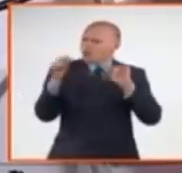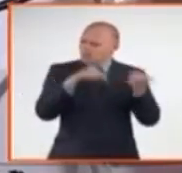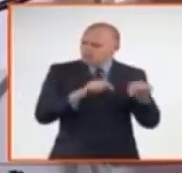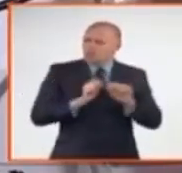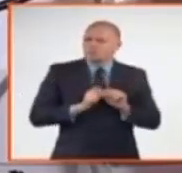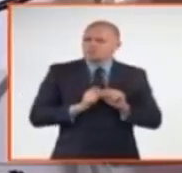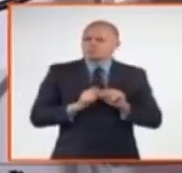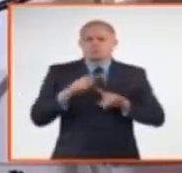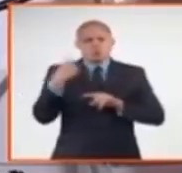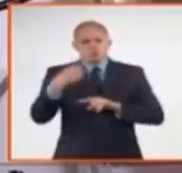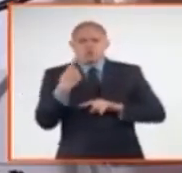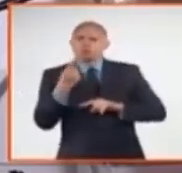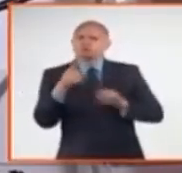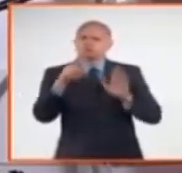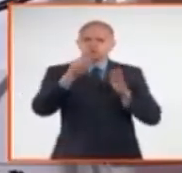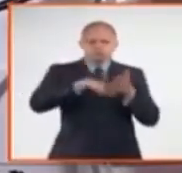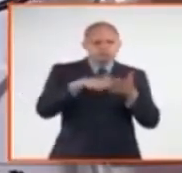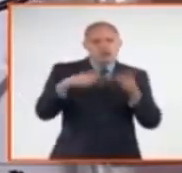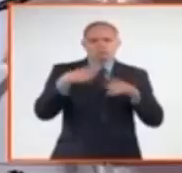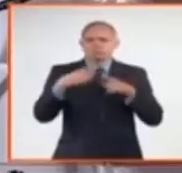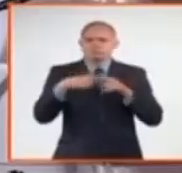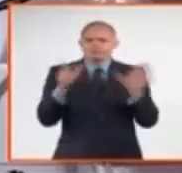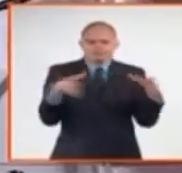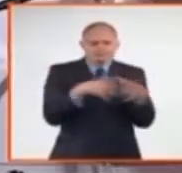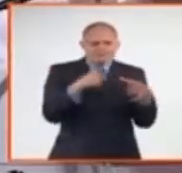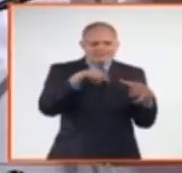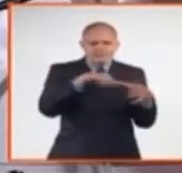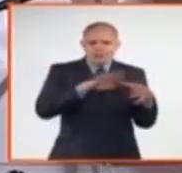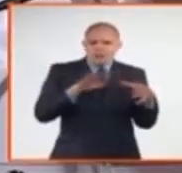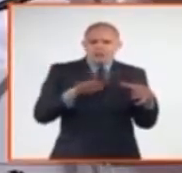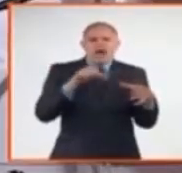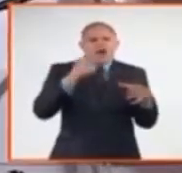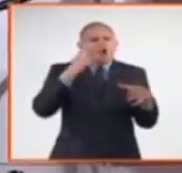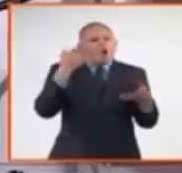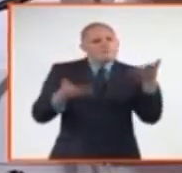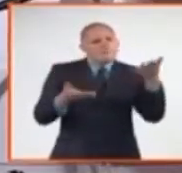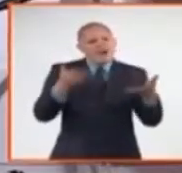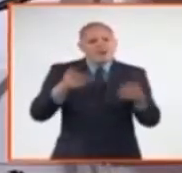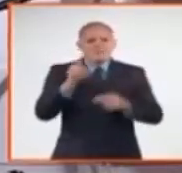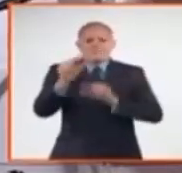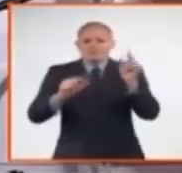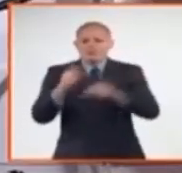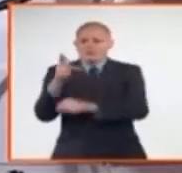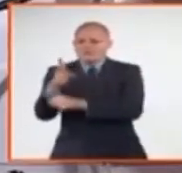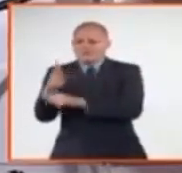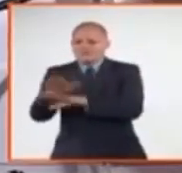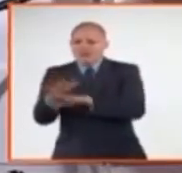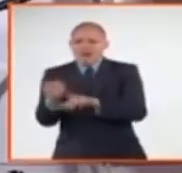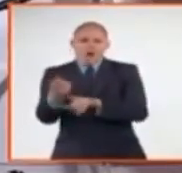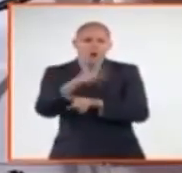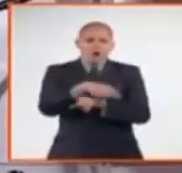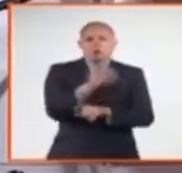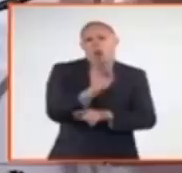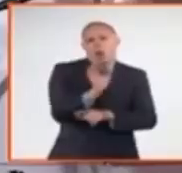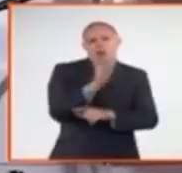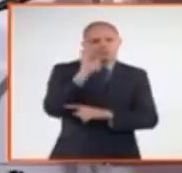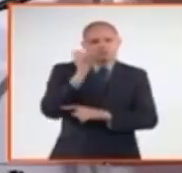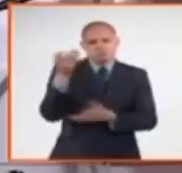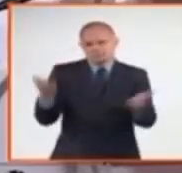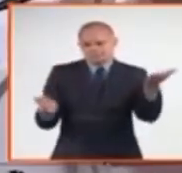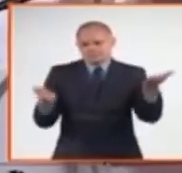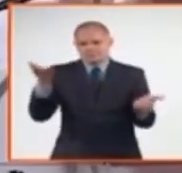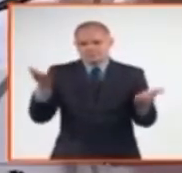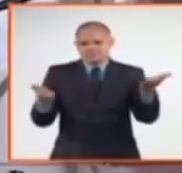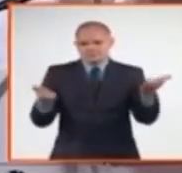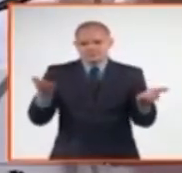estos diferentes to de estudio donde se comparan población vacunada de la nueva de las hormonas y eso estudió van a ir mirando los datos se van a